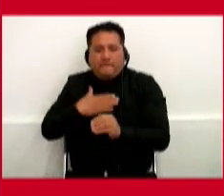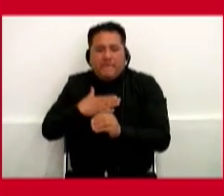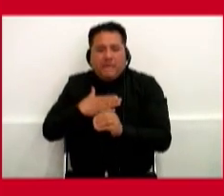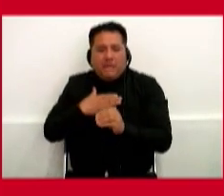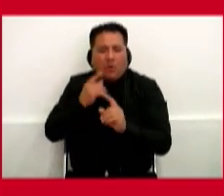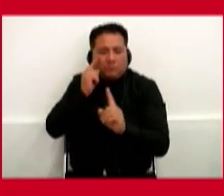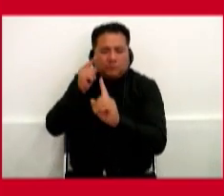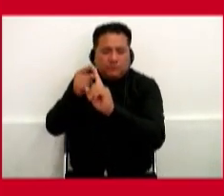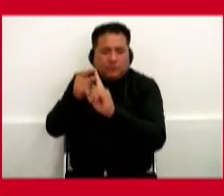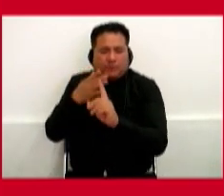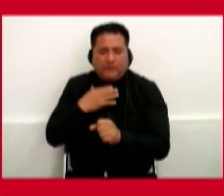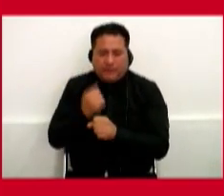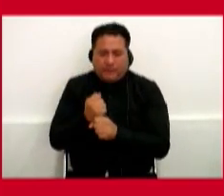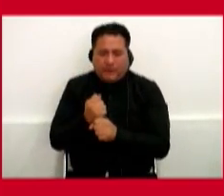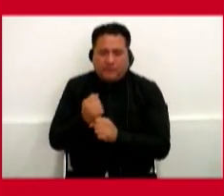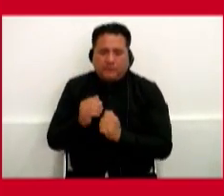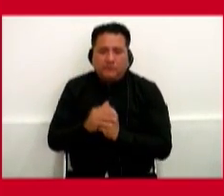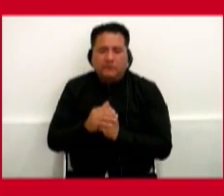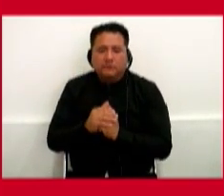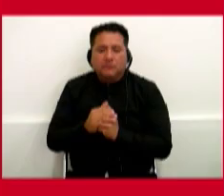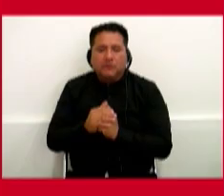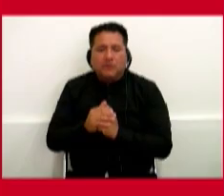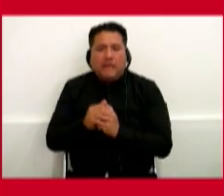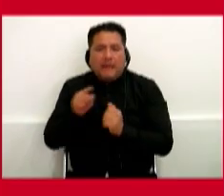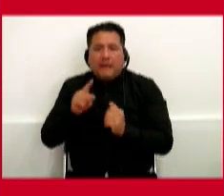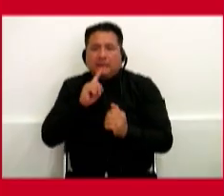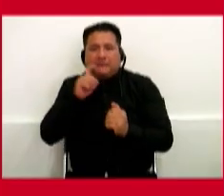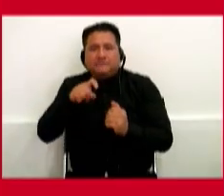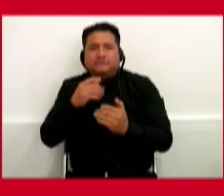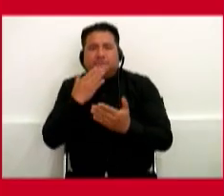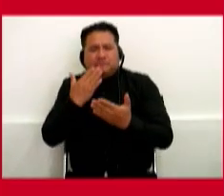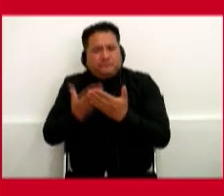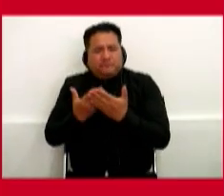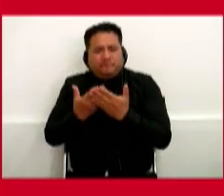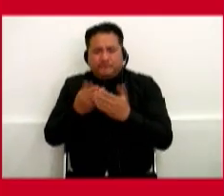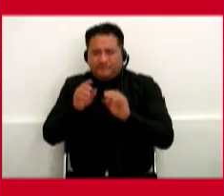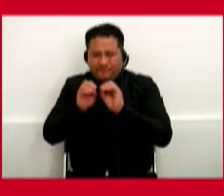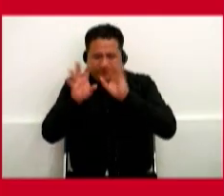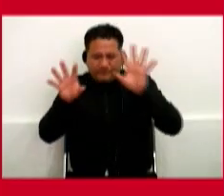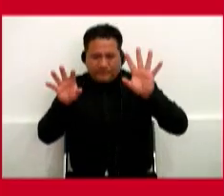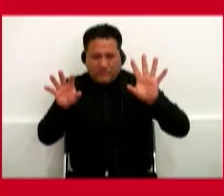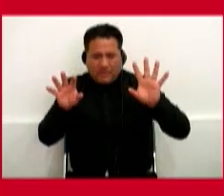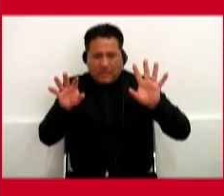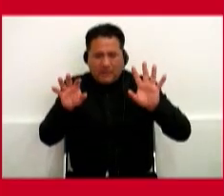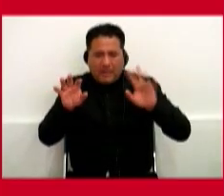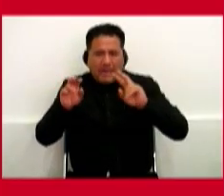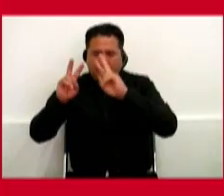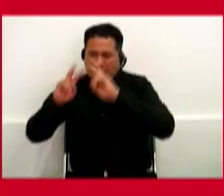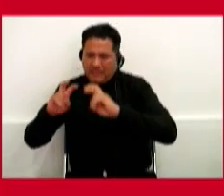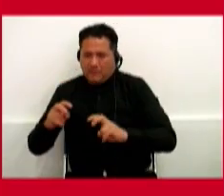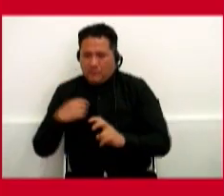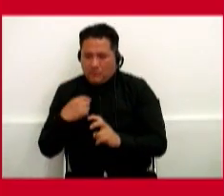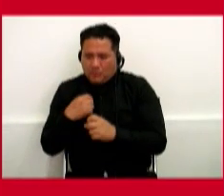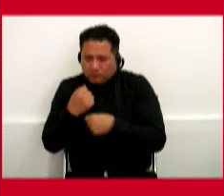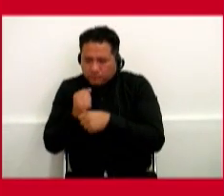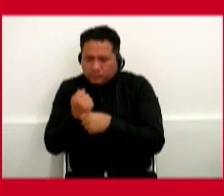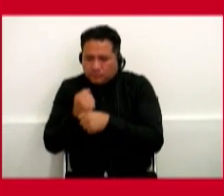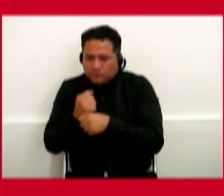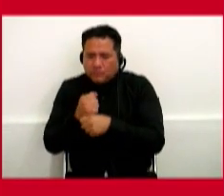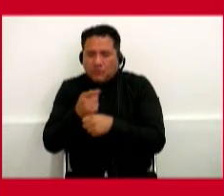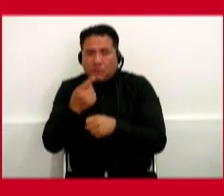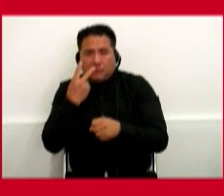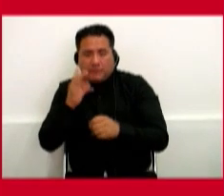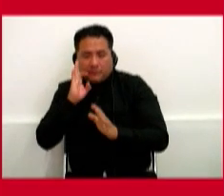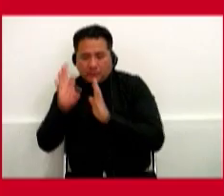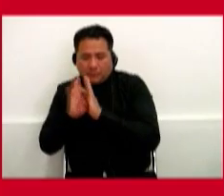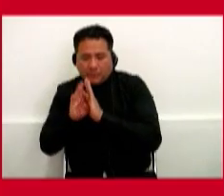que voy a hacer, ¿no? Esto debe estar bien claro en los análisis que voy a realizar. Por ejemplo, en esta imagen que estamos viendo, que es una